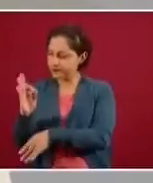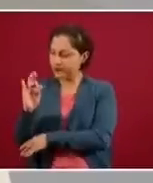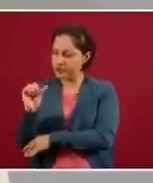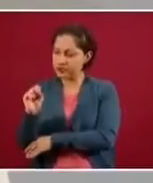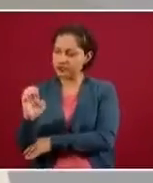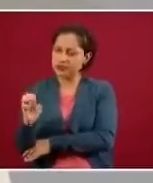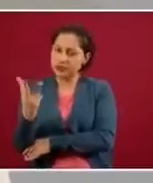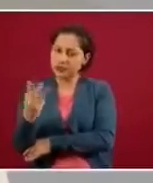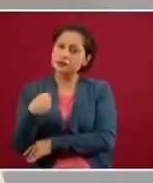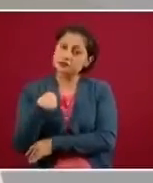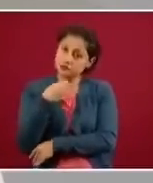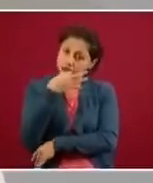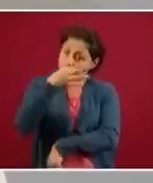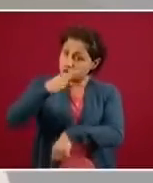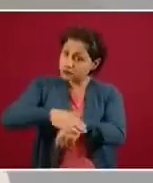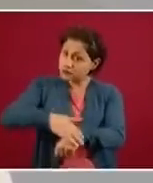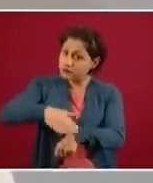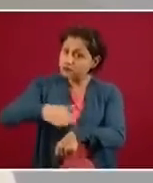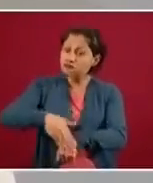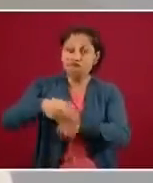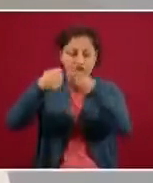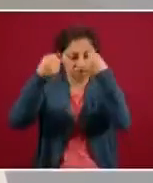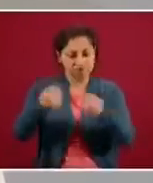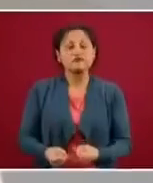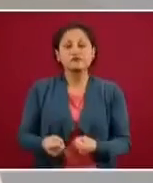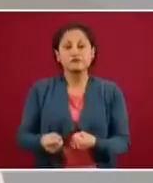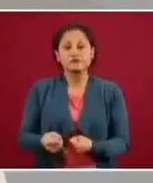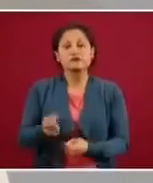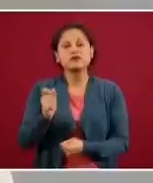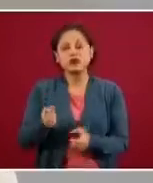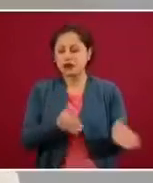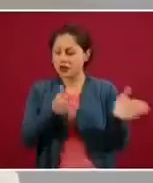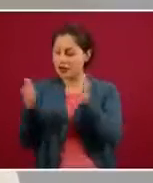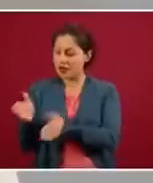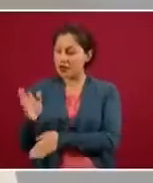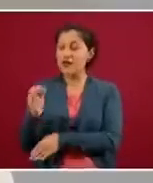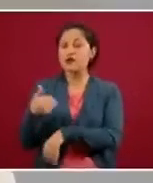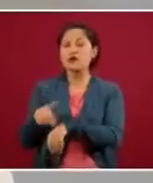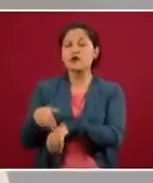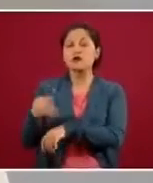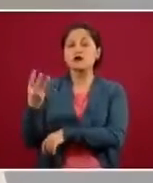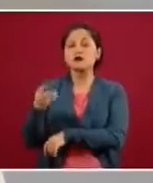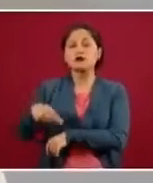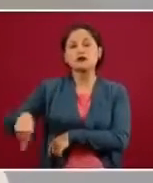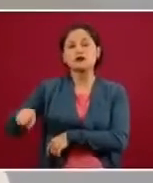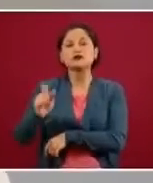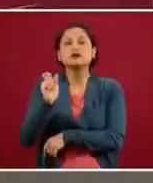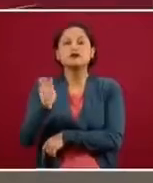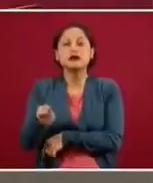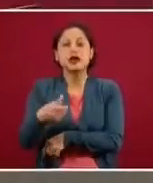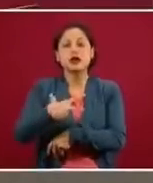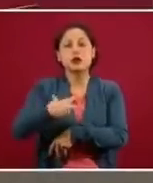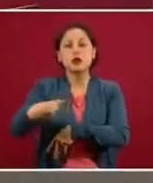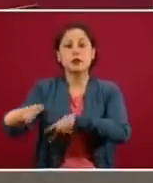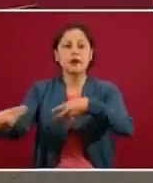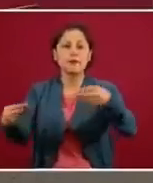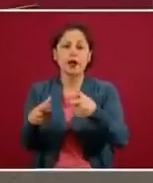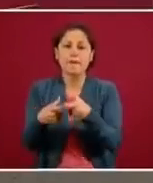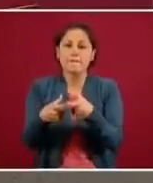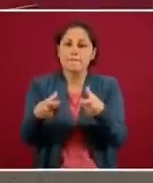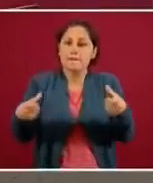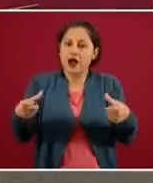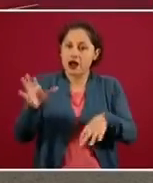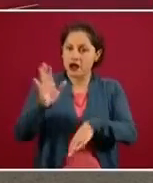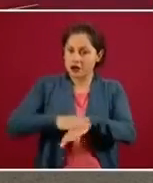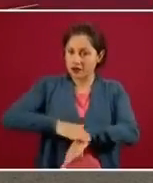fase 3. La fase 3 implica un crecimiento acelerado del número de casos, que ya lo estamos viendo, implica